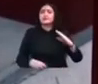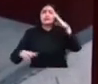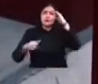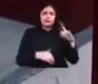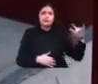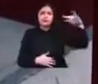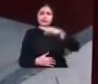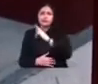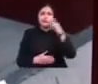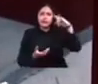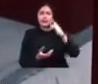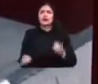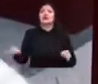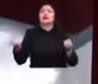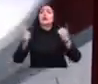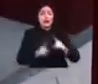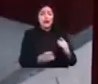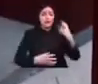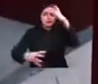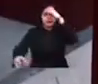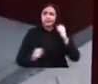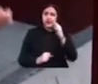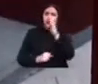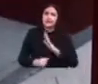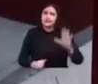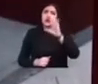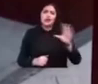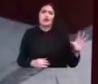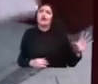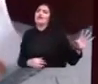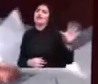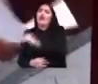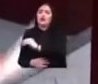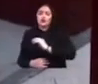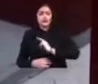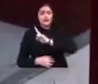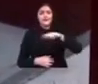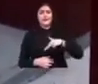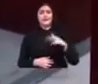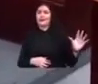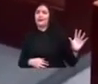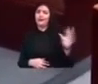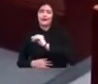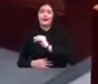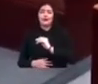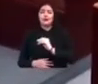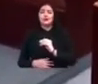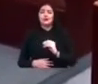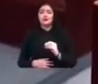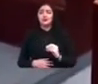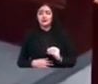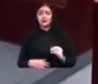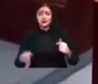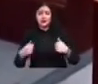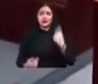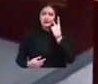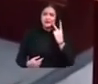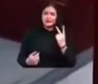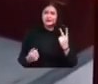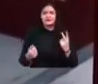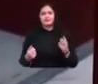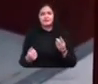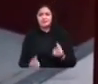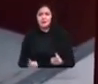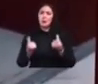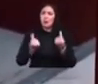aérea nacional y la armada nacional es de todos ustedes, de todos nosotros. Yo veo con extrañeza